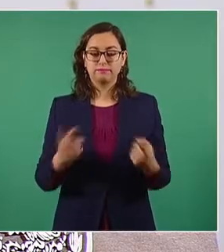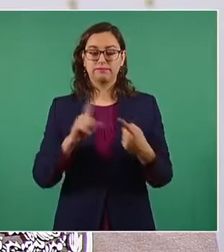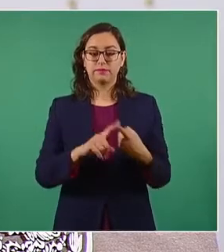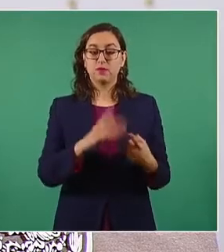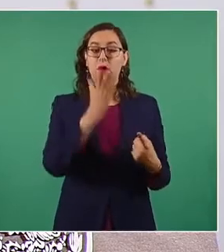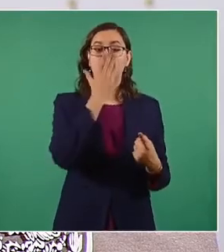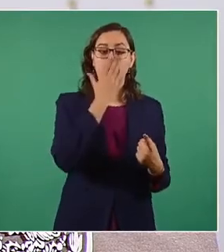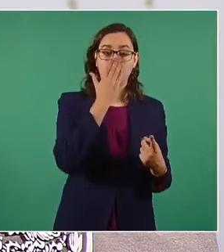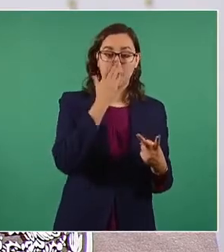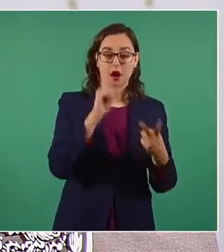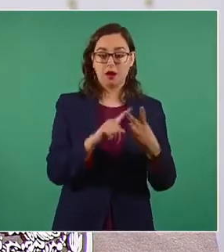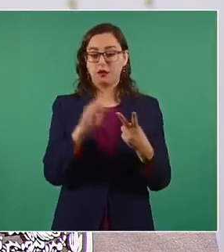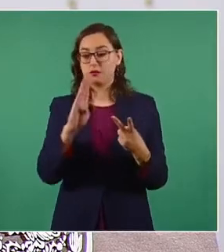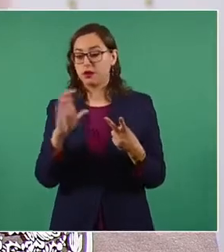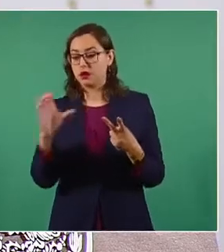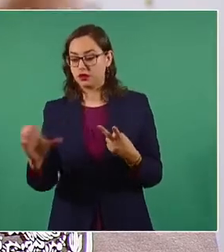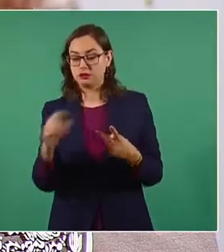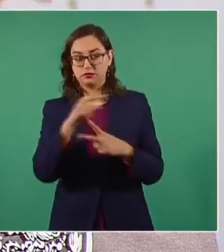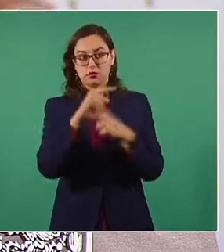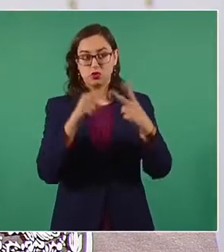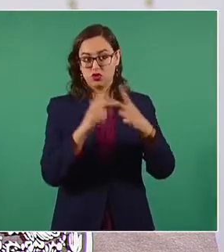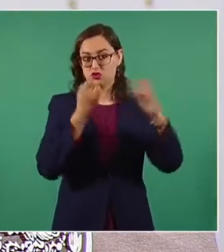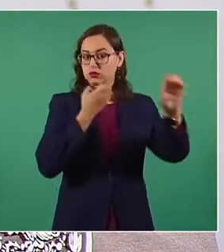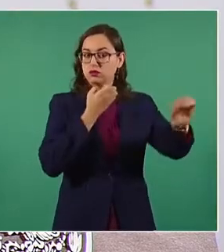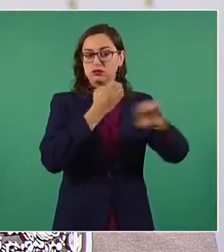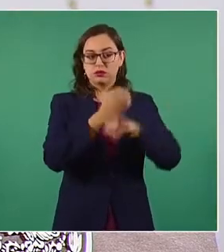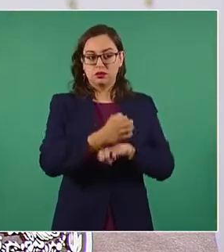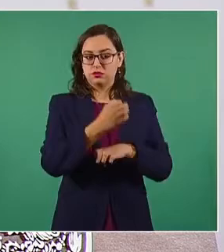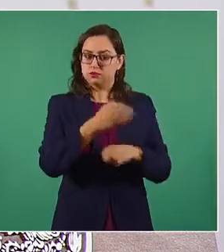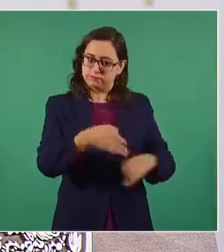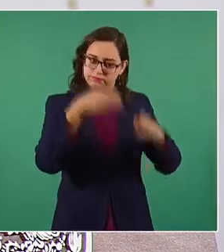Sonora y Baja California. Y estamos trabajando ahí.